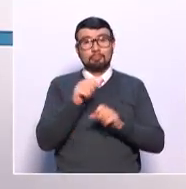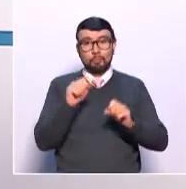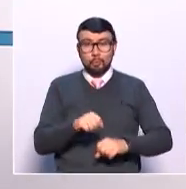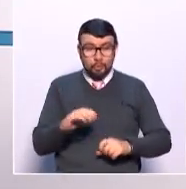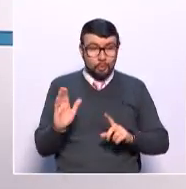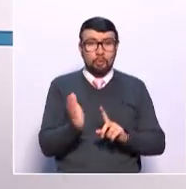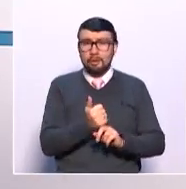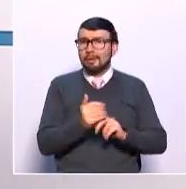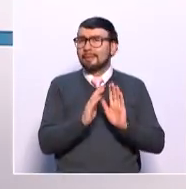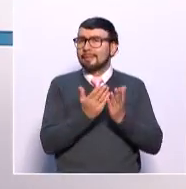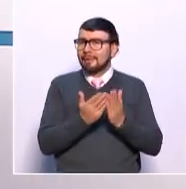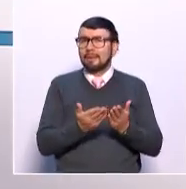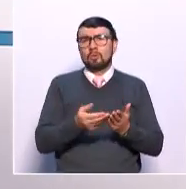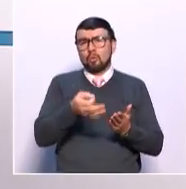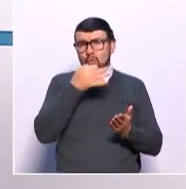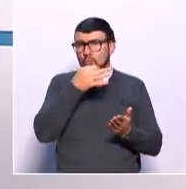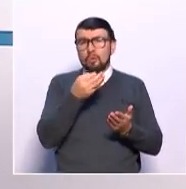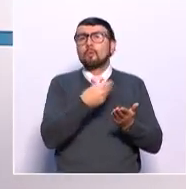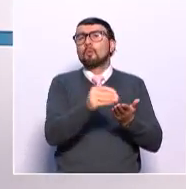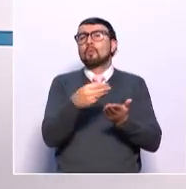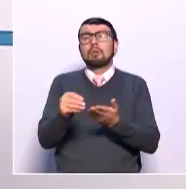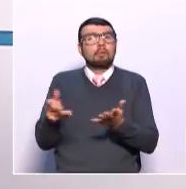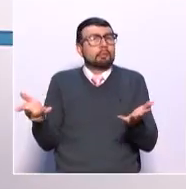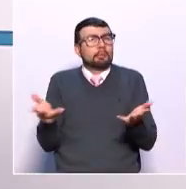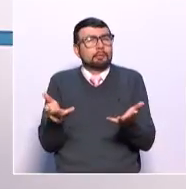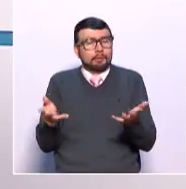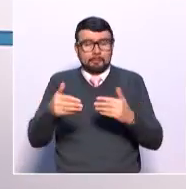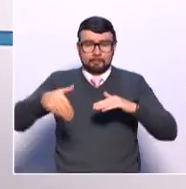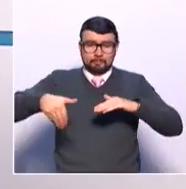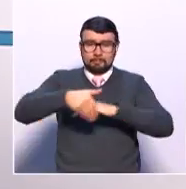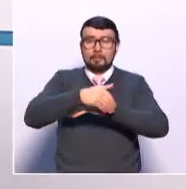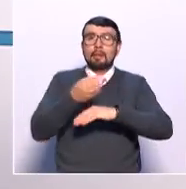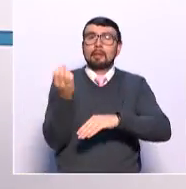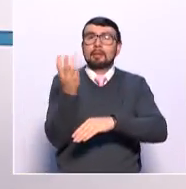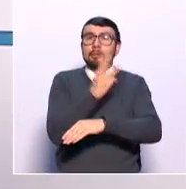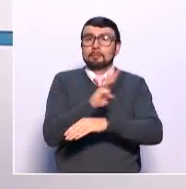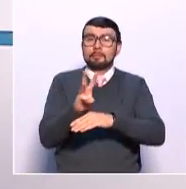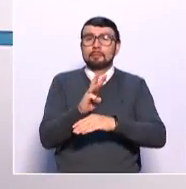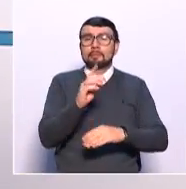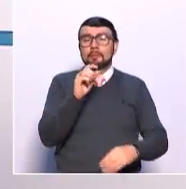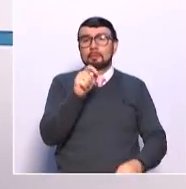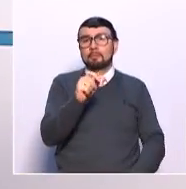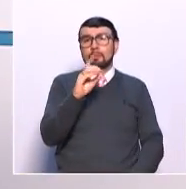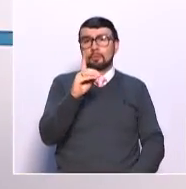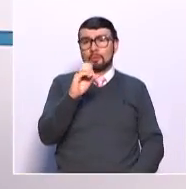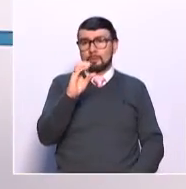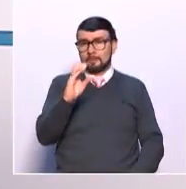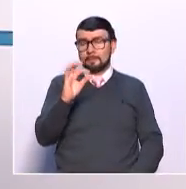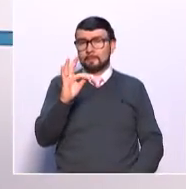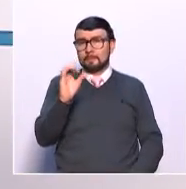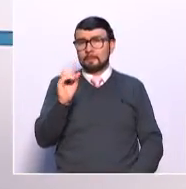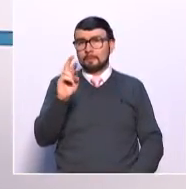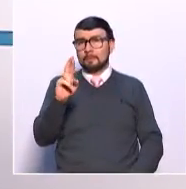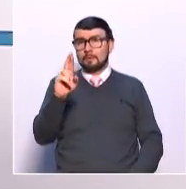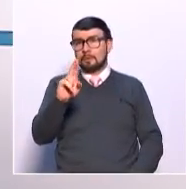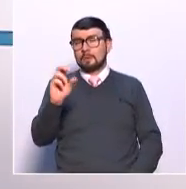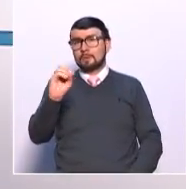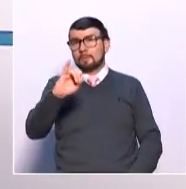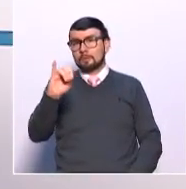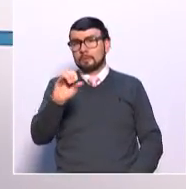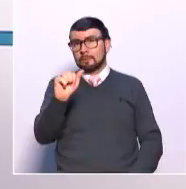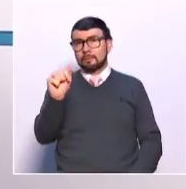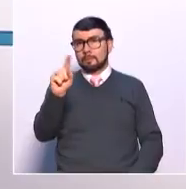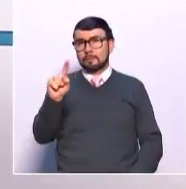los productos de auto rojas entren a la página www punto doctor rojas punto net triple-doble punto doctor rojas punto net